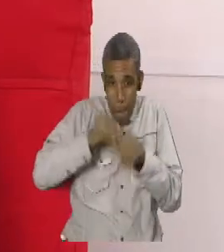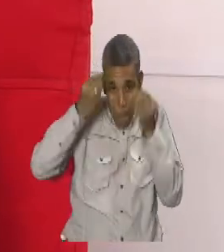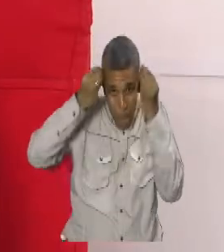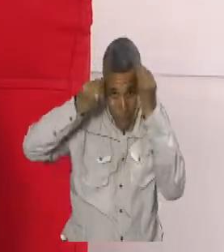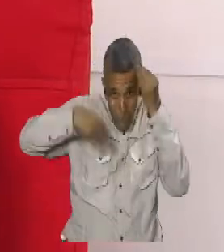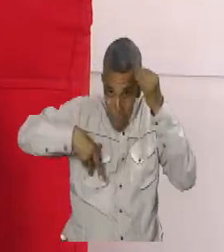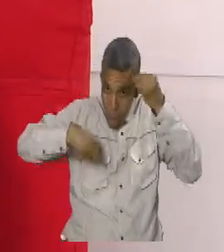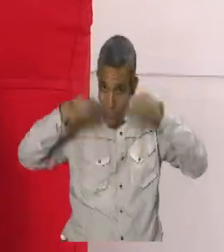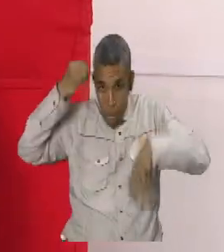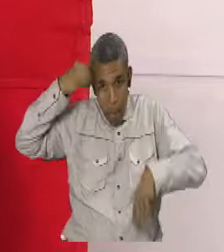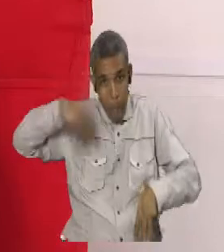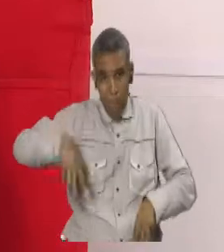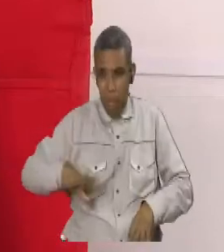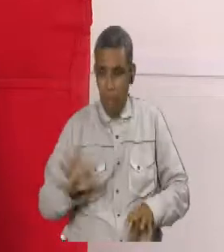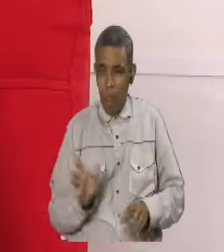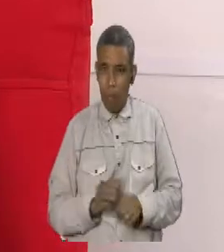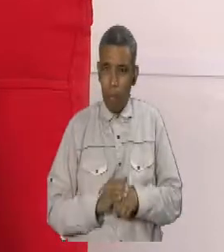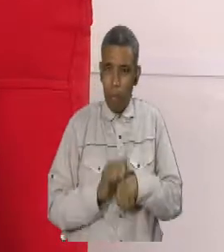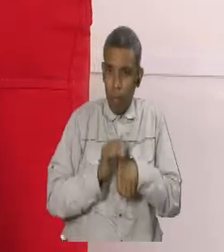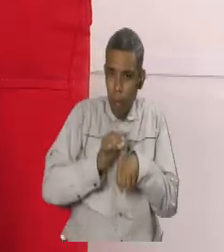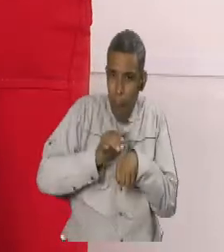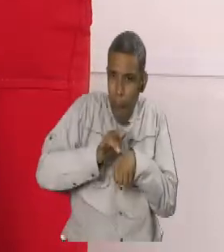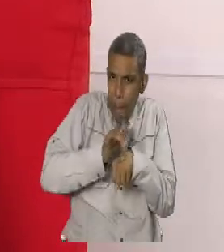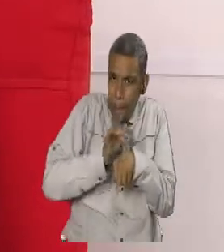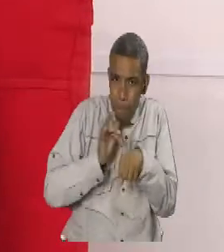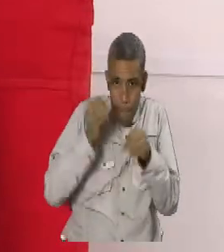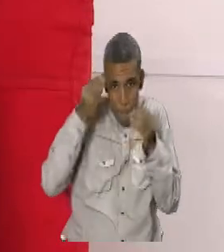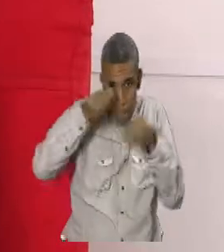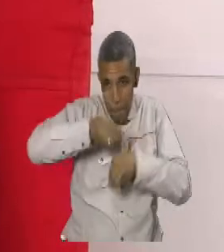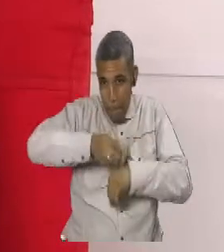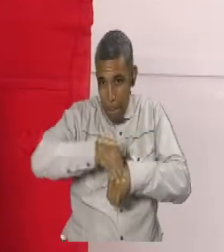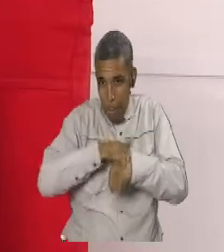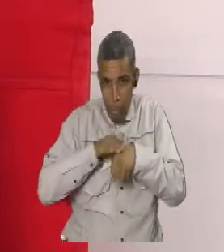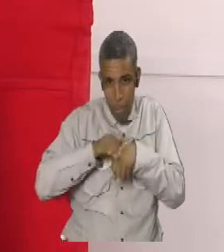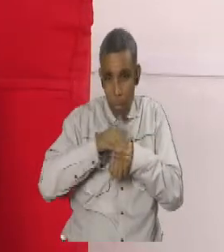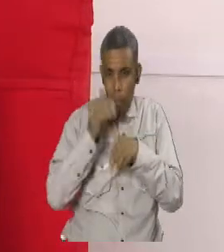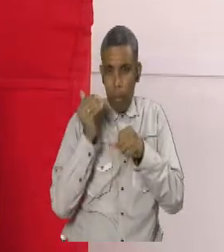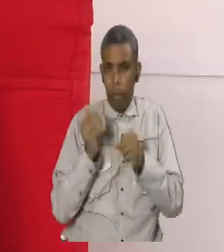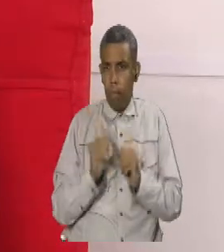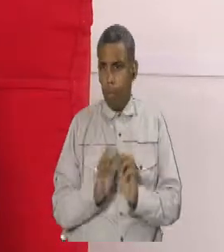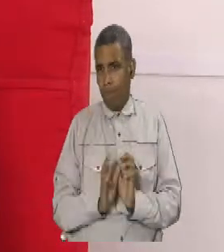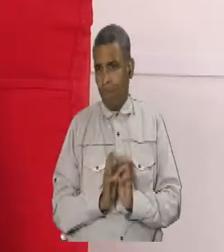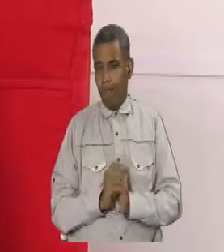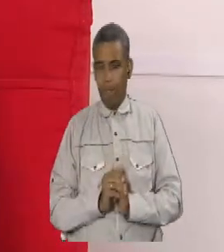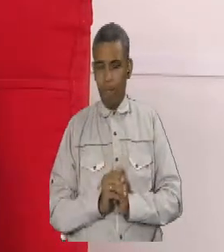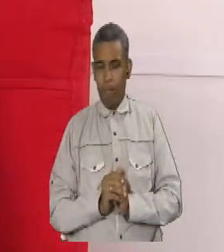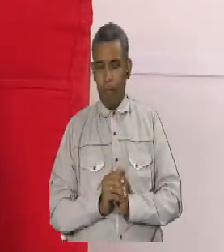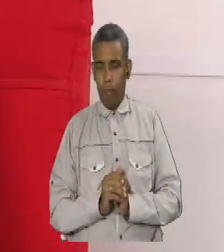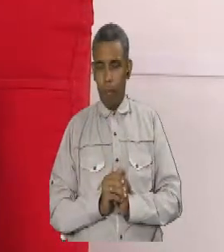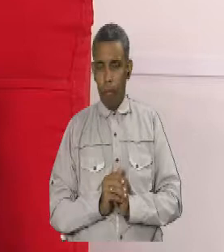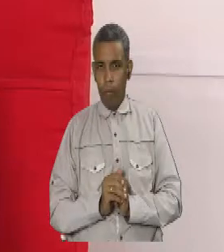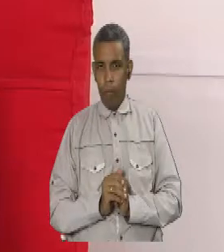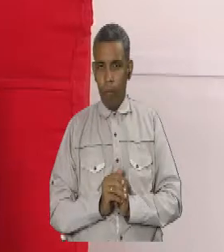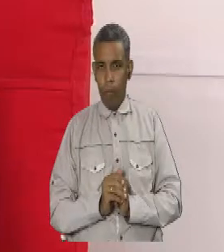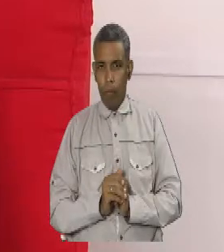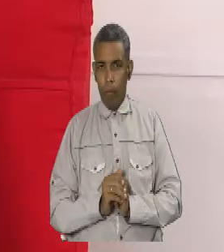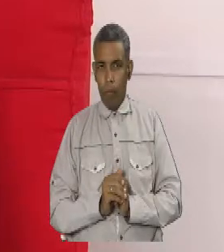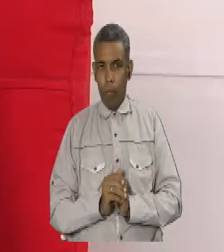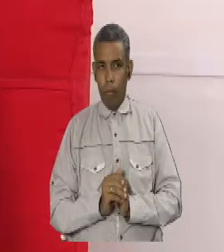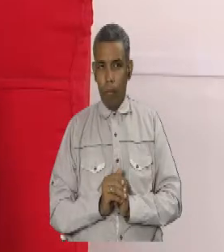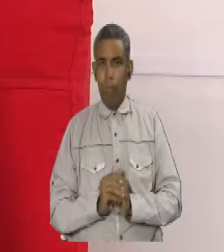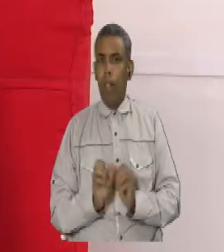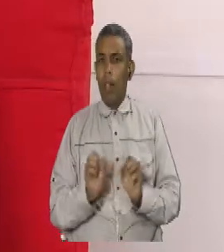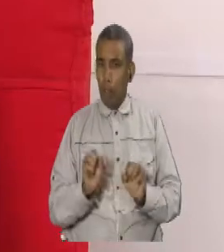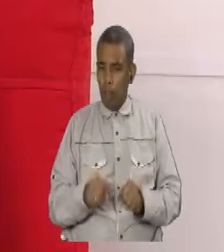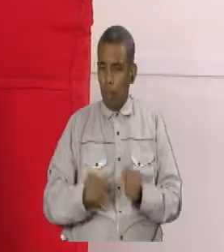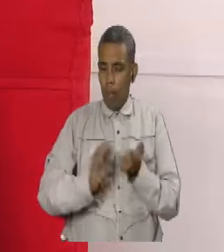Sí, de origen exógeno o de origen interno, en la cual se puede manejar de diferentes